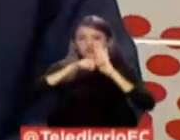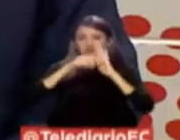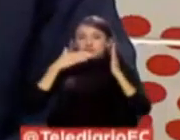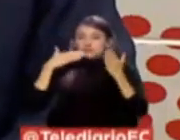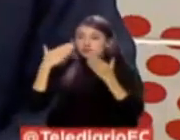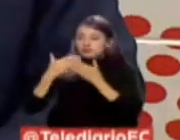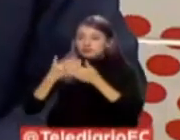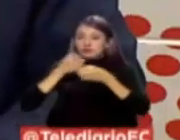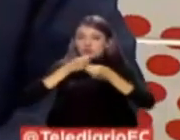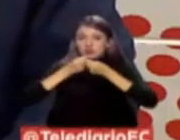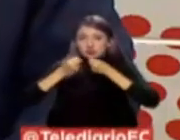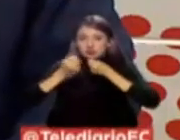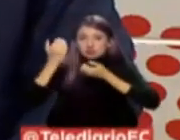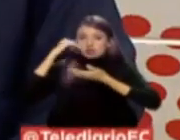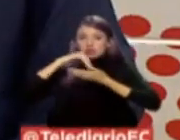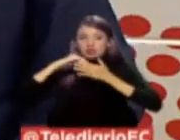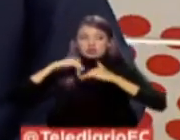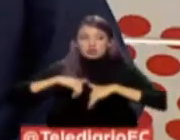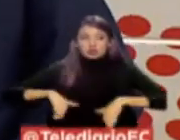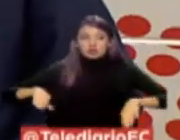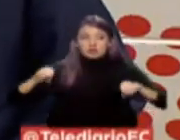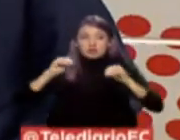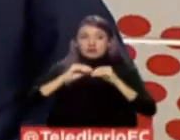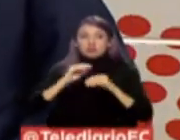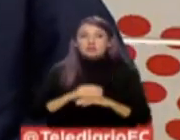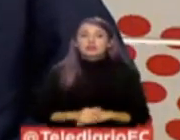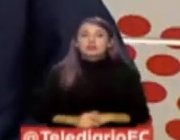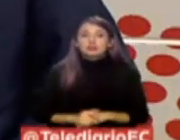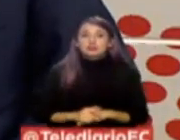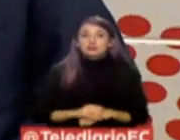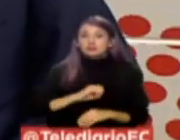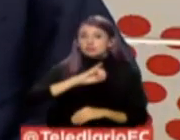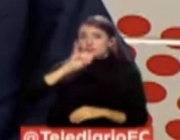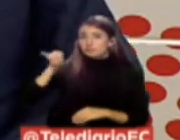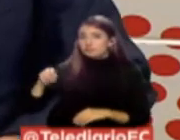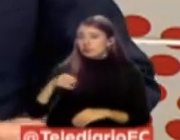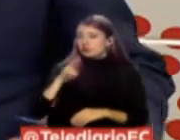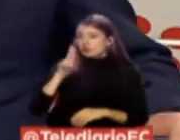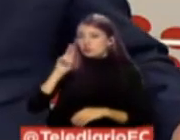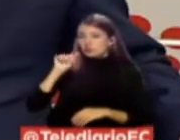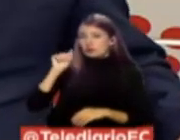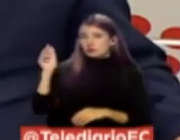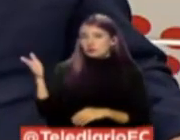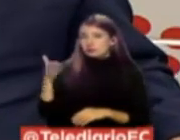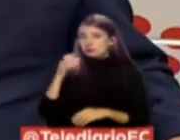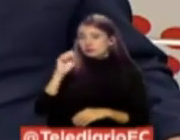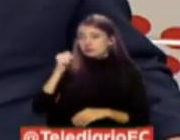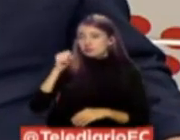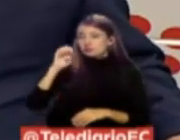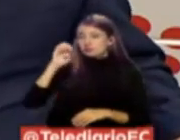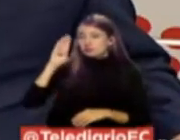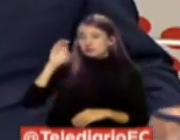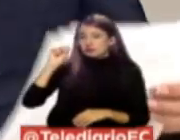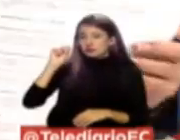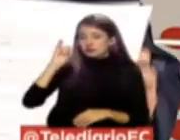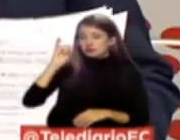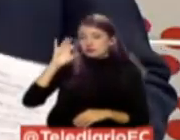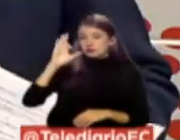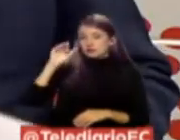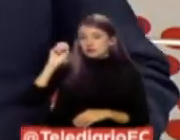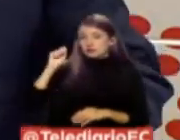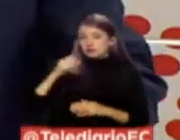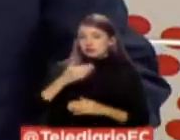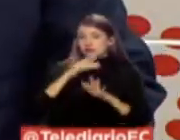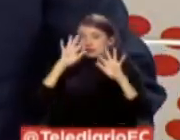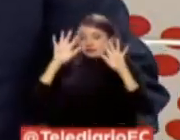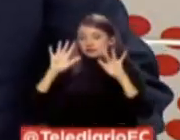gracias por acompañarnos nuevamente. Juan Sebastián Roldán, nuestro invitado en esta mañana, secretario particular del presidente de la